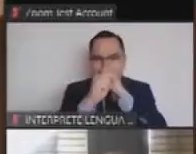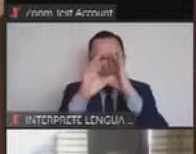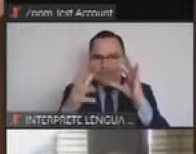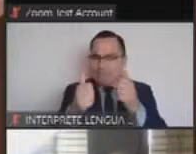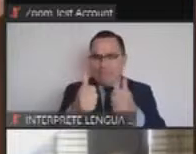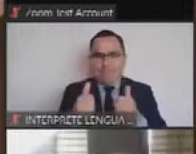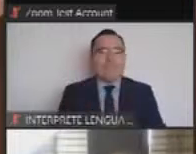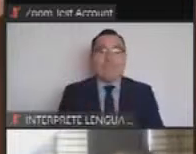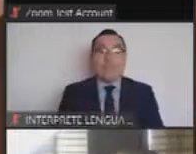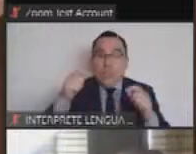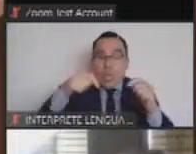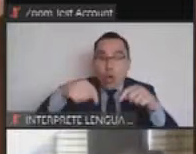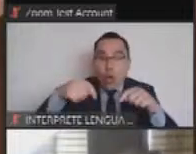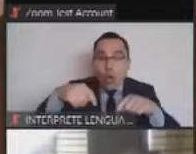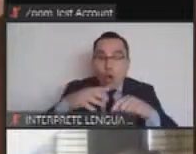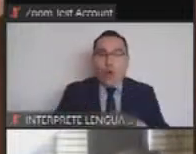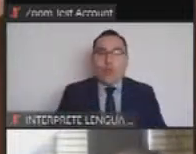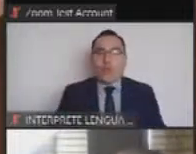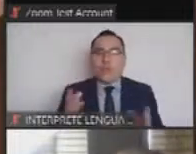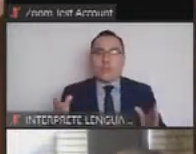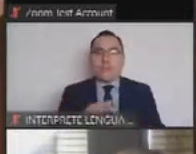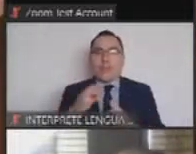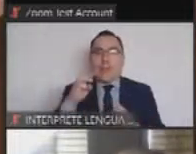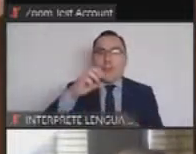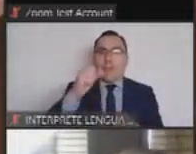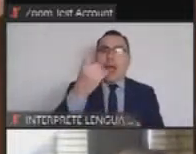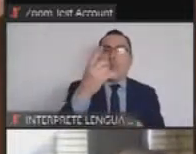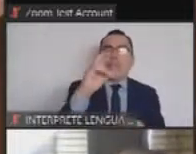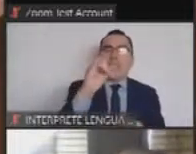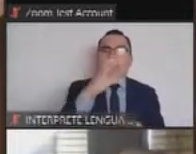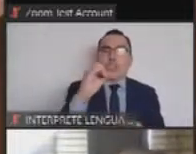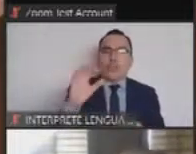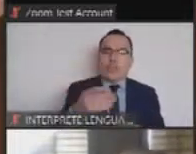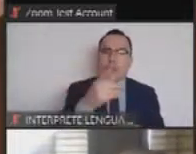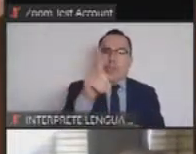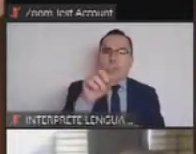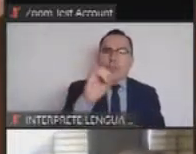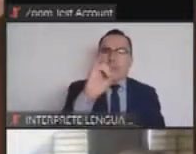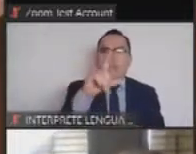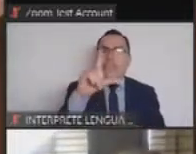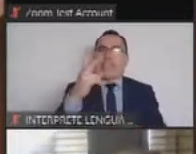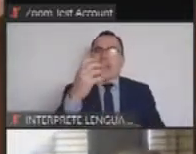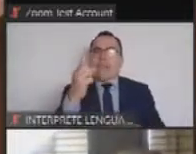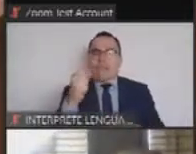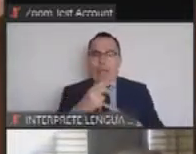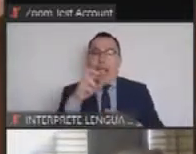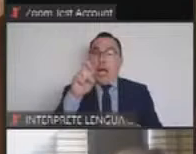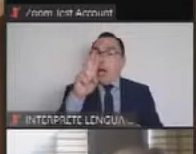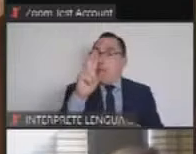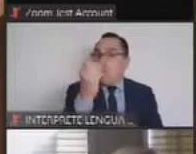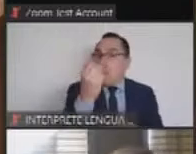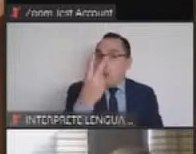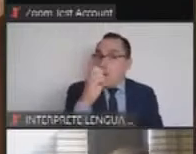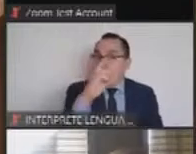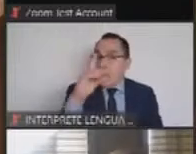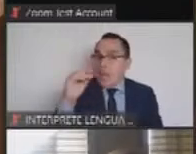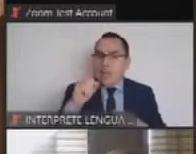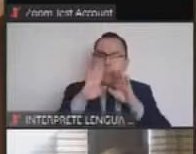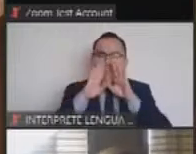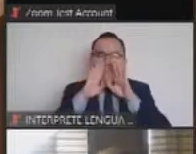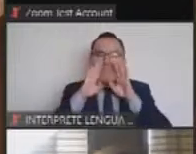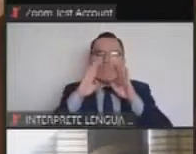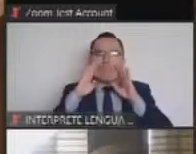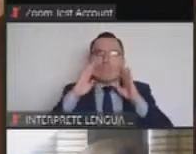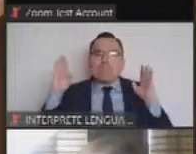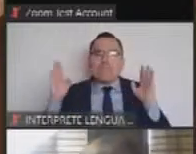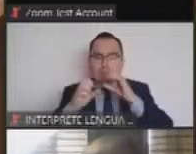continuación a don Mauricio Silva. Él va a exponer sobre el tema probidad y transparencia de la política de